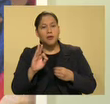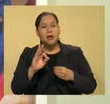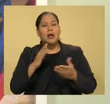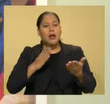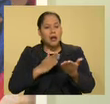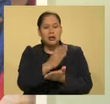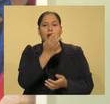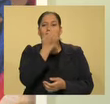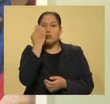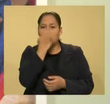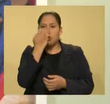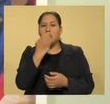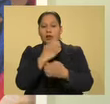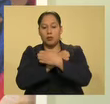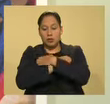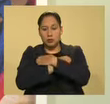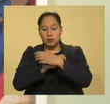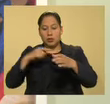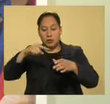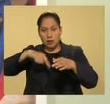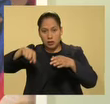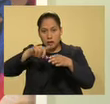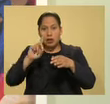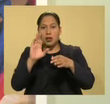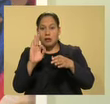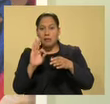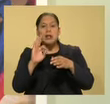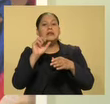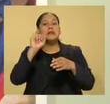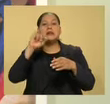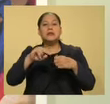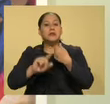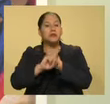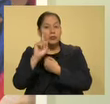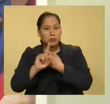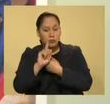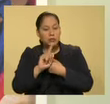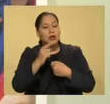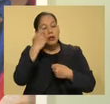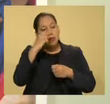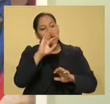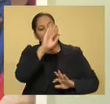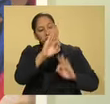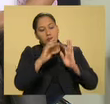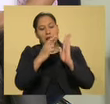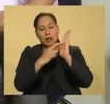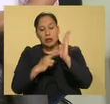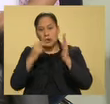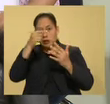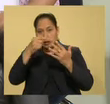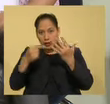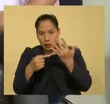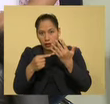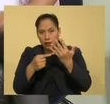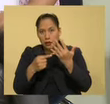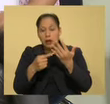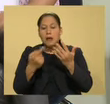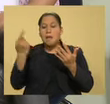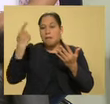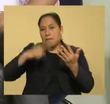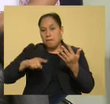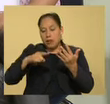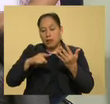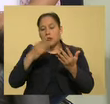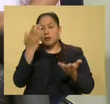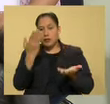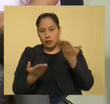al sistema educativo de esta entidad sin más limitaciones que satisfacer los requisitos que establezcan las disposiciones relativas